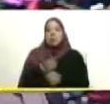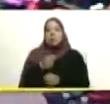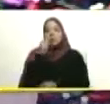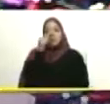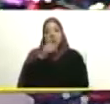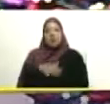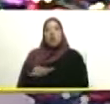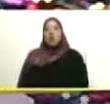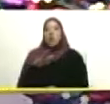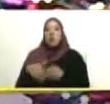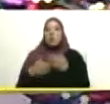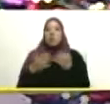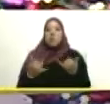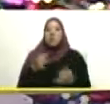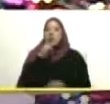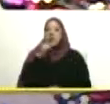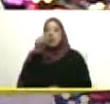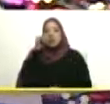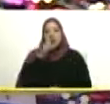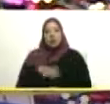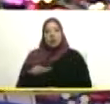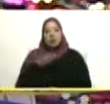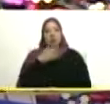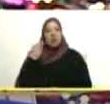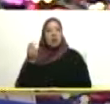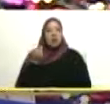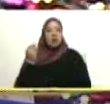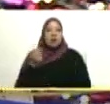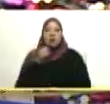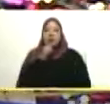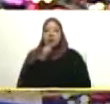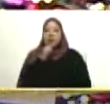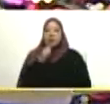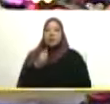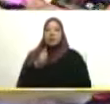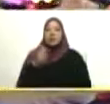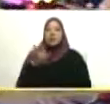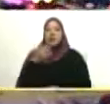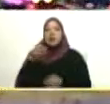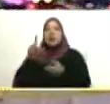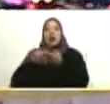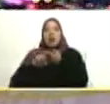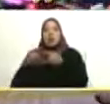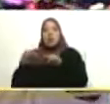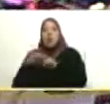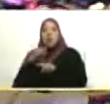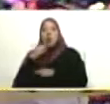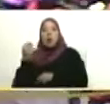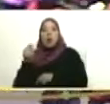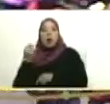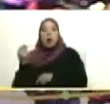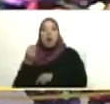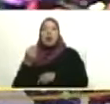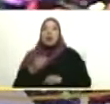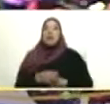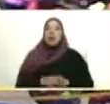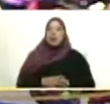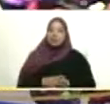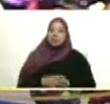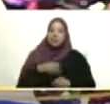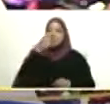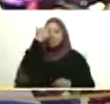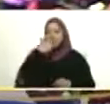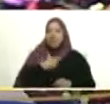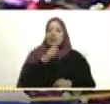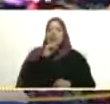la prioridad? En la juventud, en los matrimonios, en las parejas jóvenes, en las personas